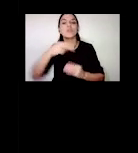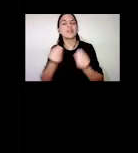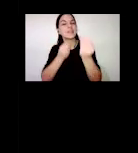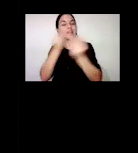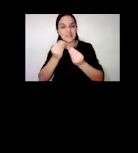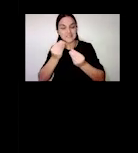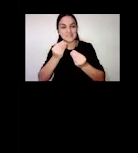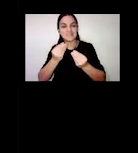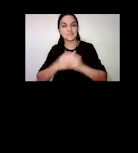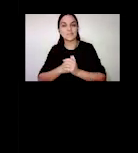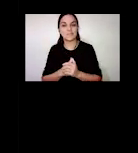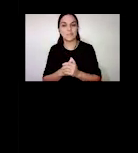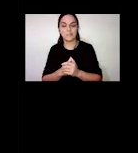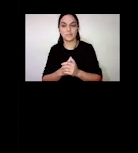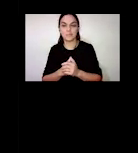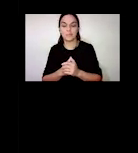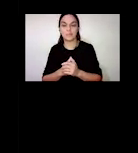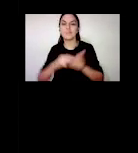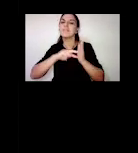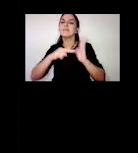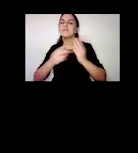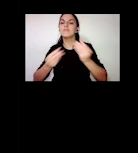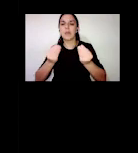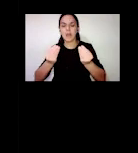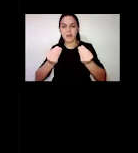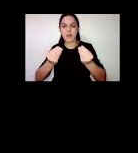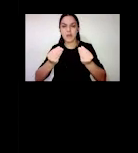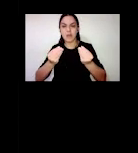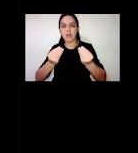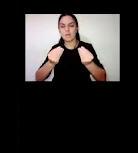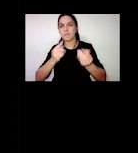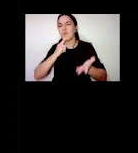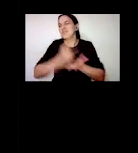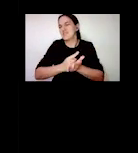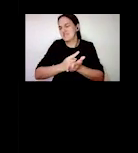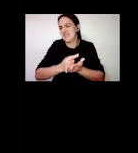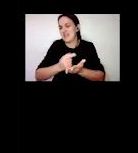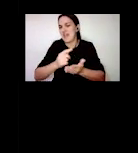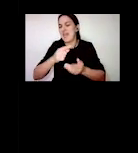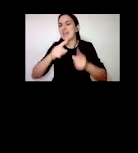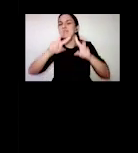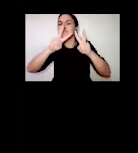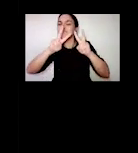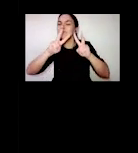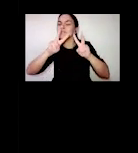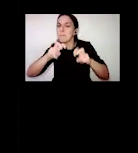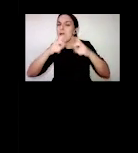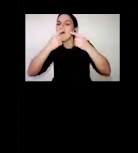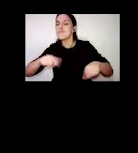lo refiere a, tampoco está definido en bienes personales, entonces también por la aplicación del artículo,